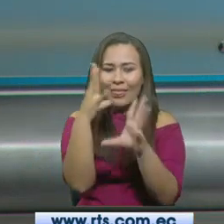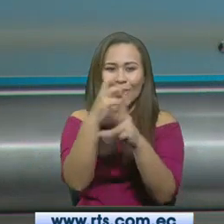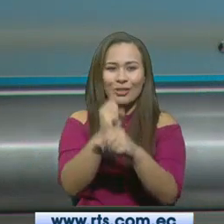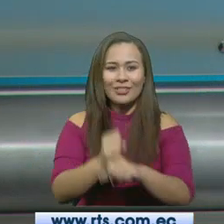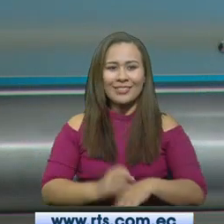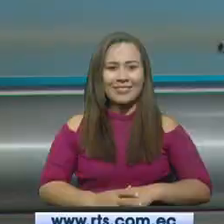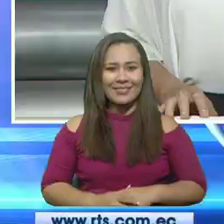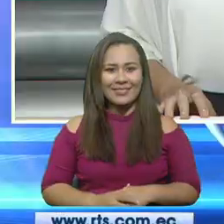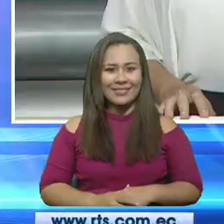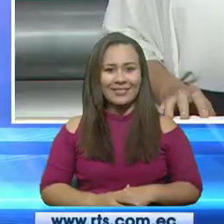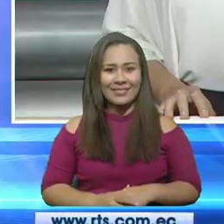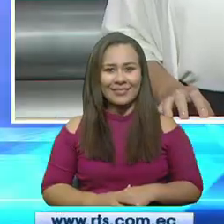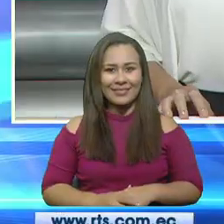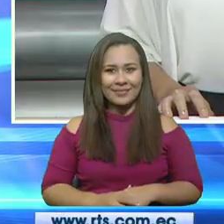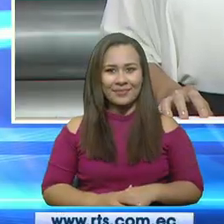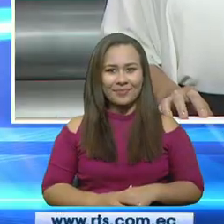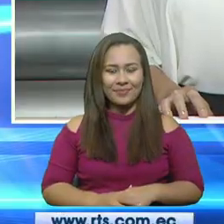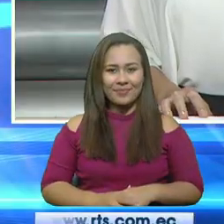escuchamos.